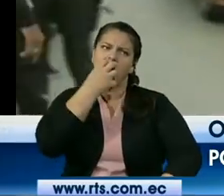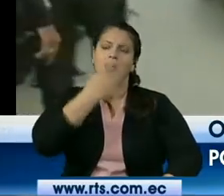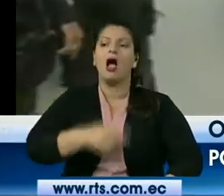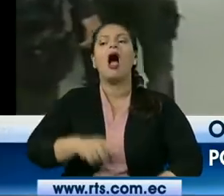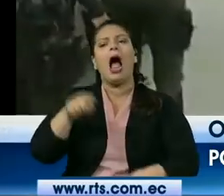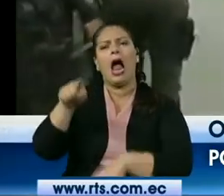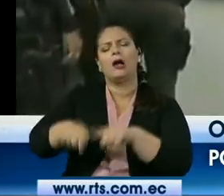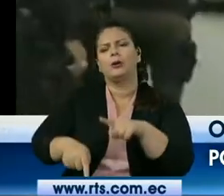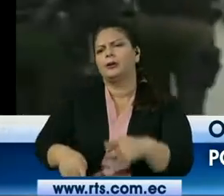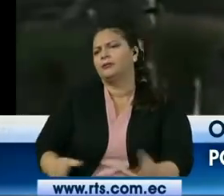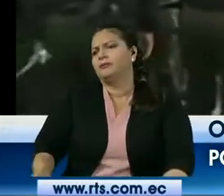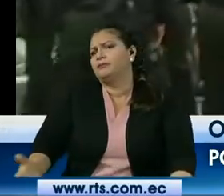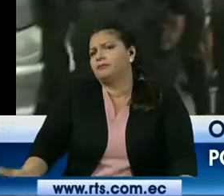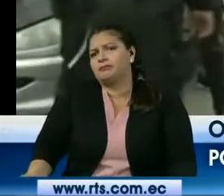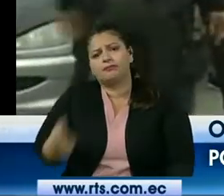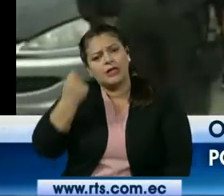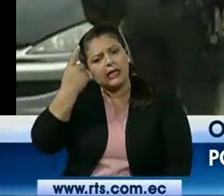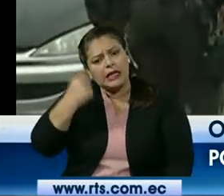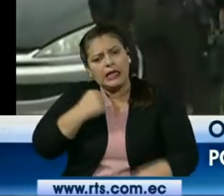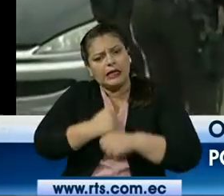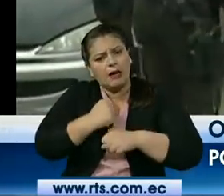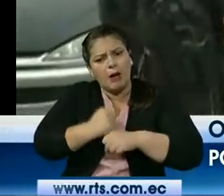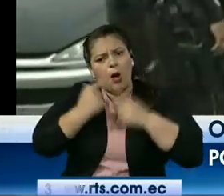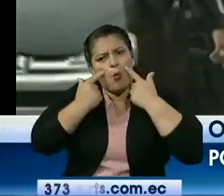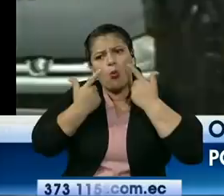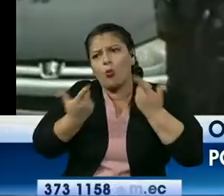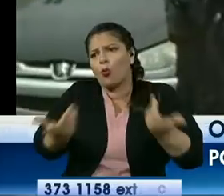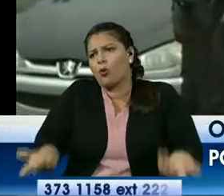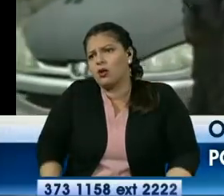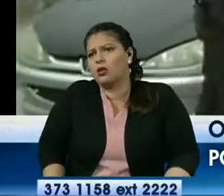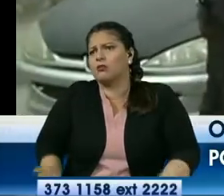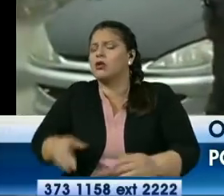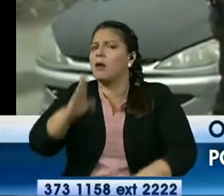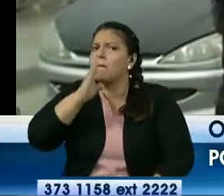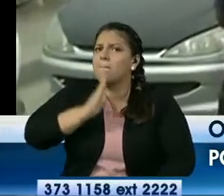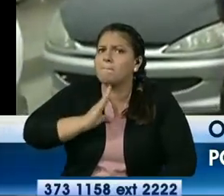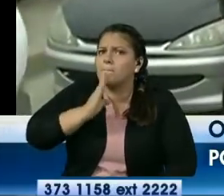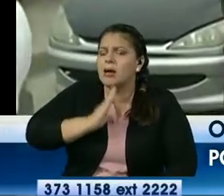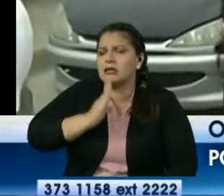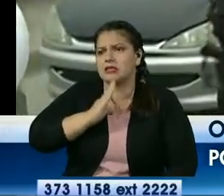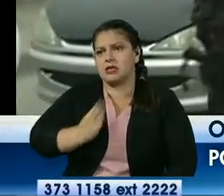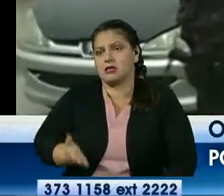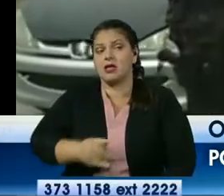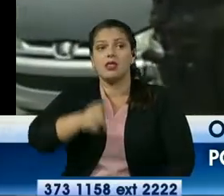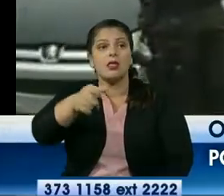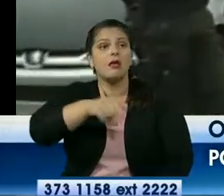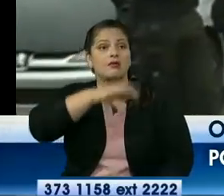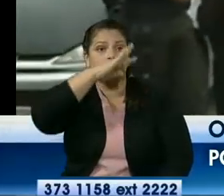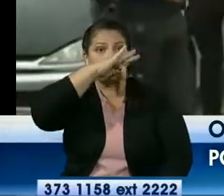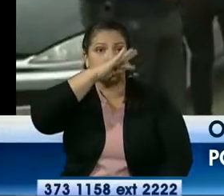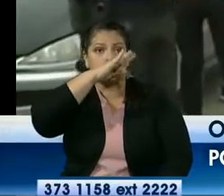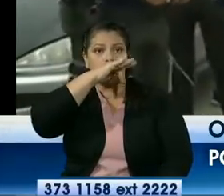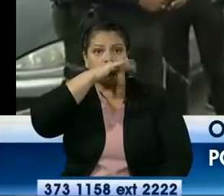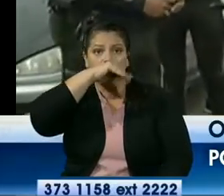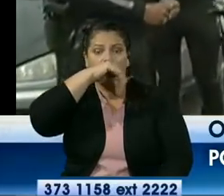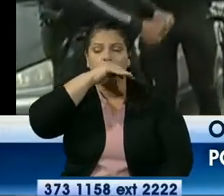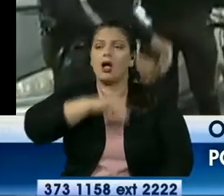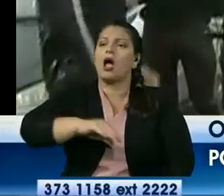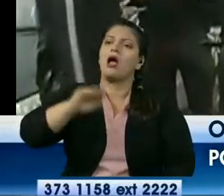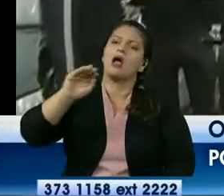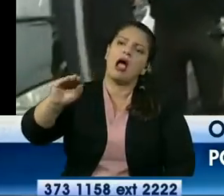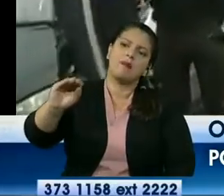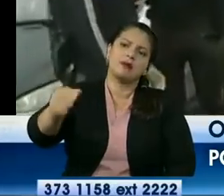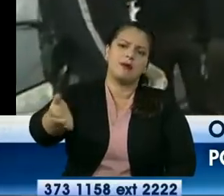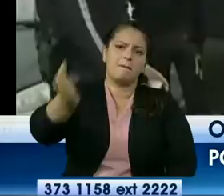de buscar resultados. Tenemos colaboración con personal de tránsito más que todo y hay que obligar a la ciudadanía a que ponga en regla sus